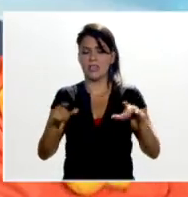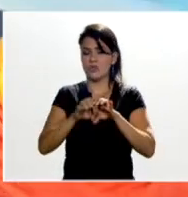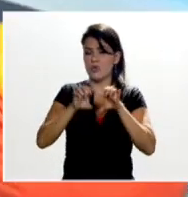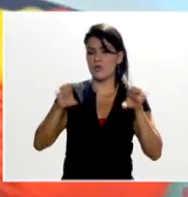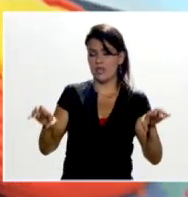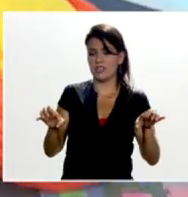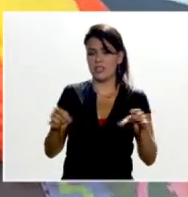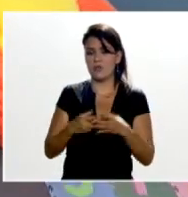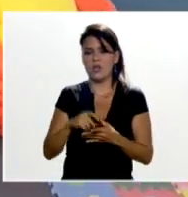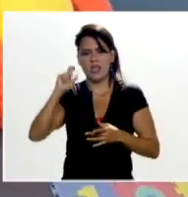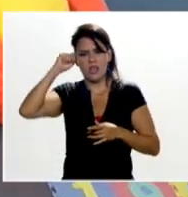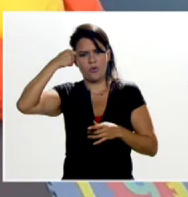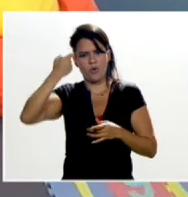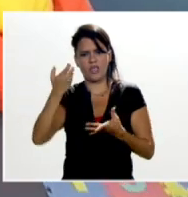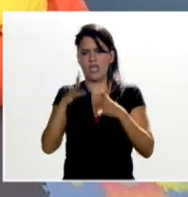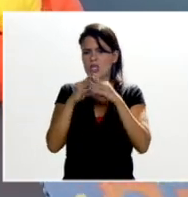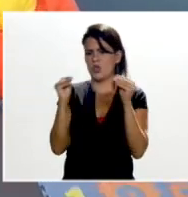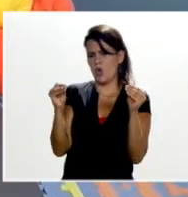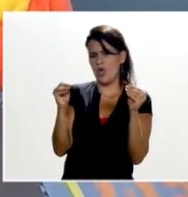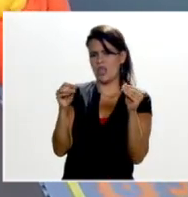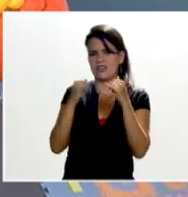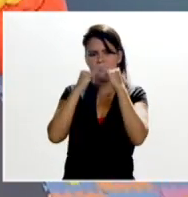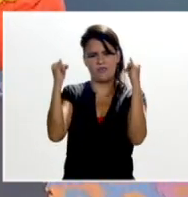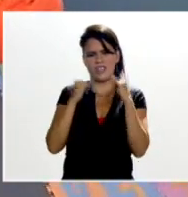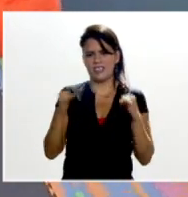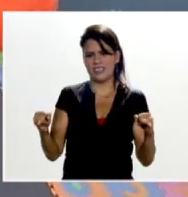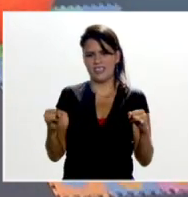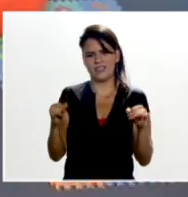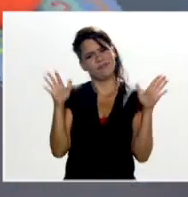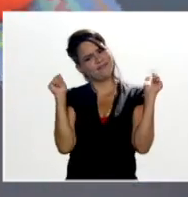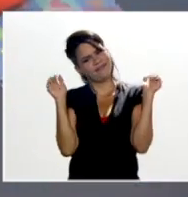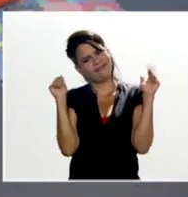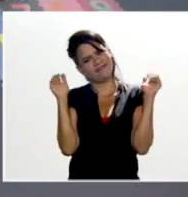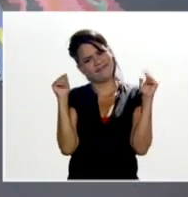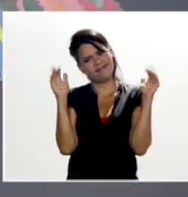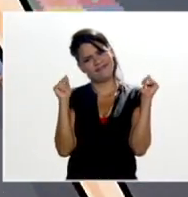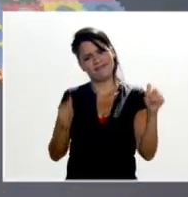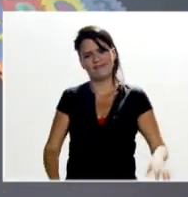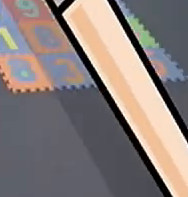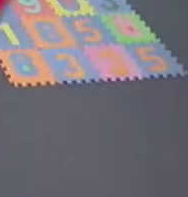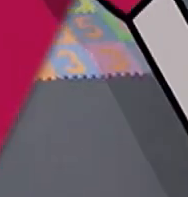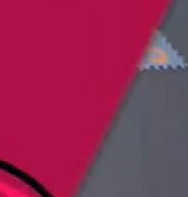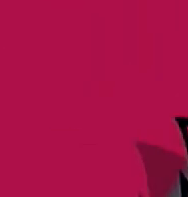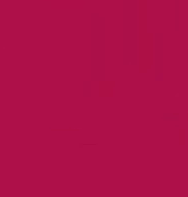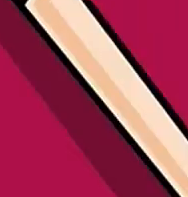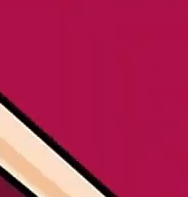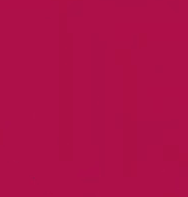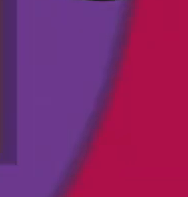educativo y recuerden que todos los seres sean muy felices. Chao, chao.